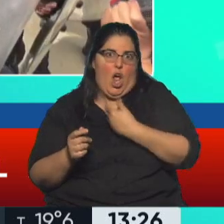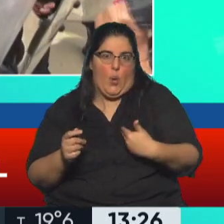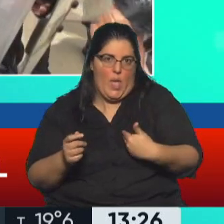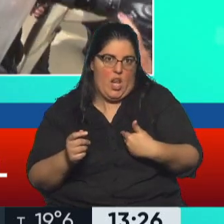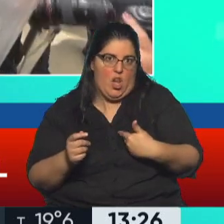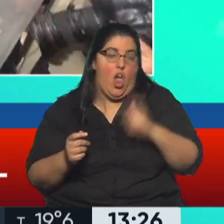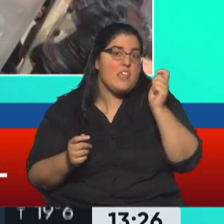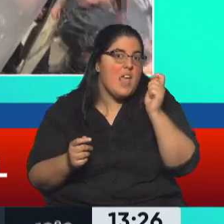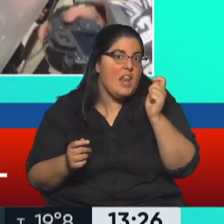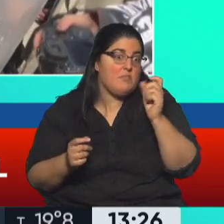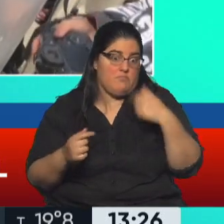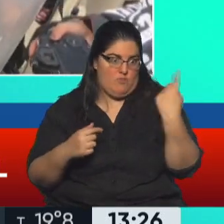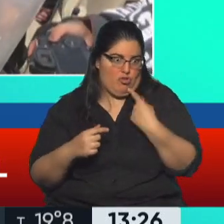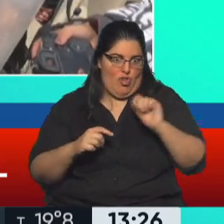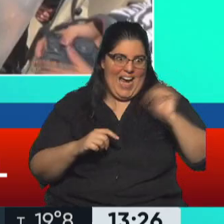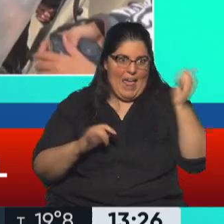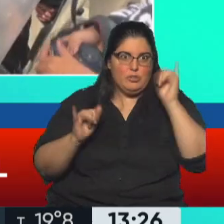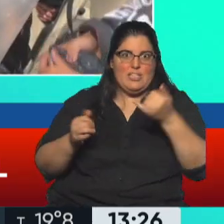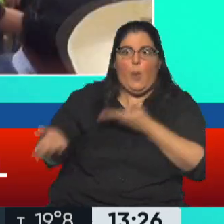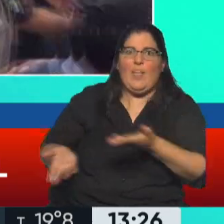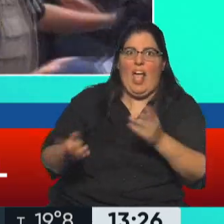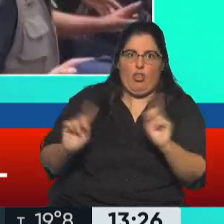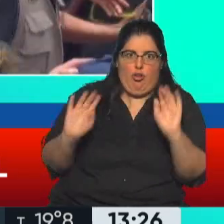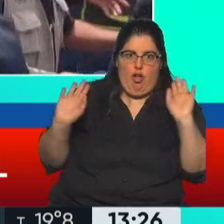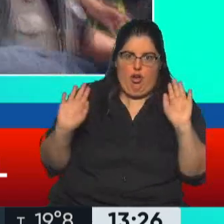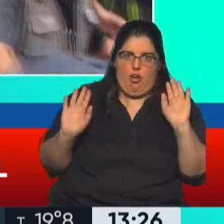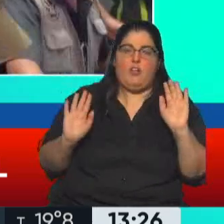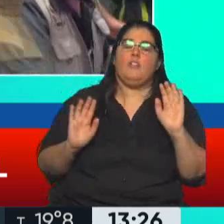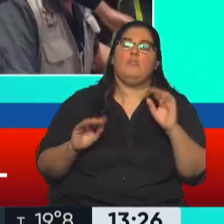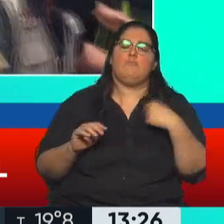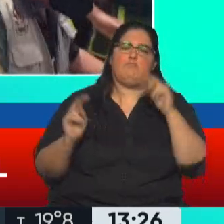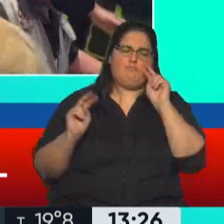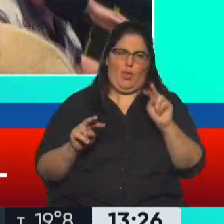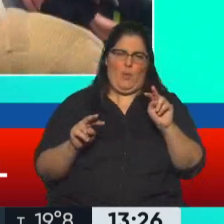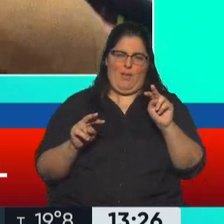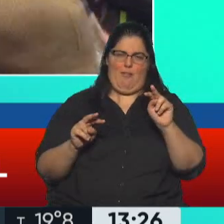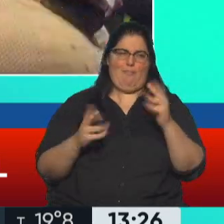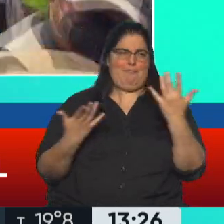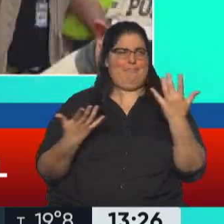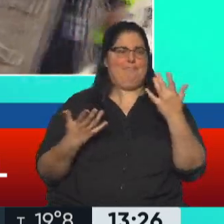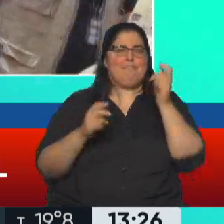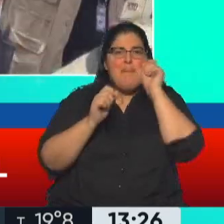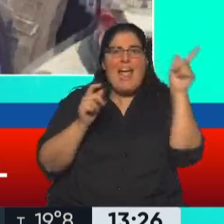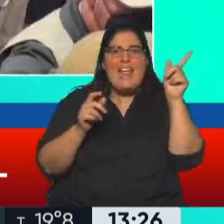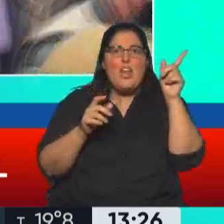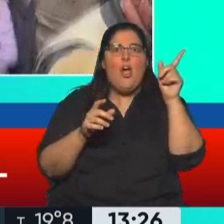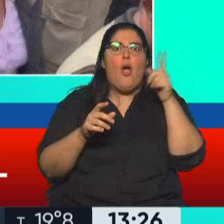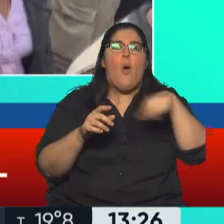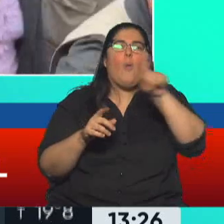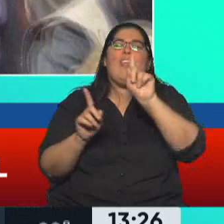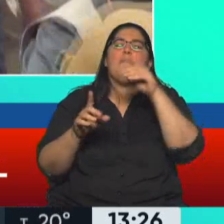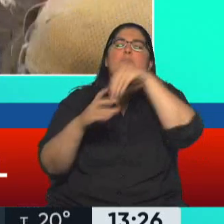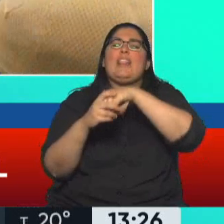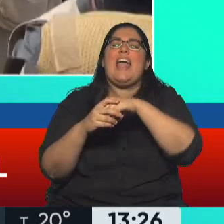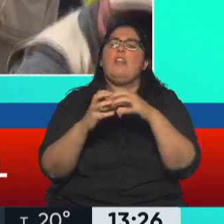van a gobernar los que ganamos, no los invitados. Y no sé, cuando veía eso, se me imaginaba un poco las peleas que tienen ustedes entre